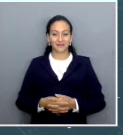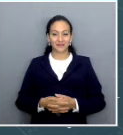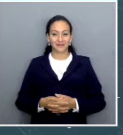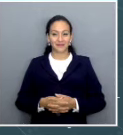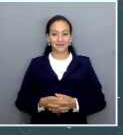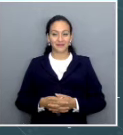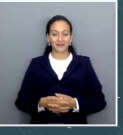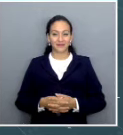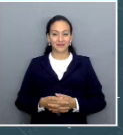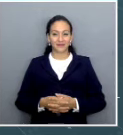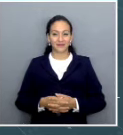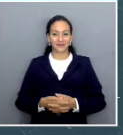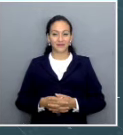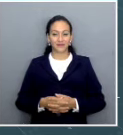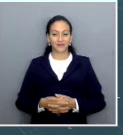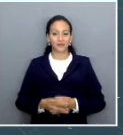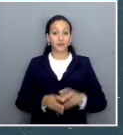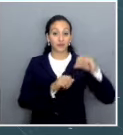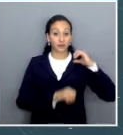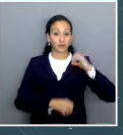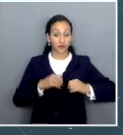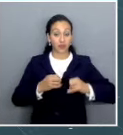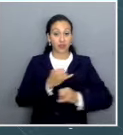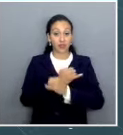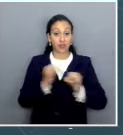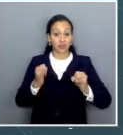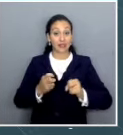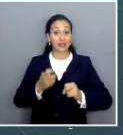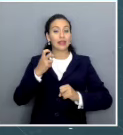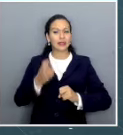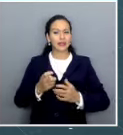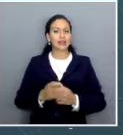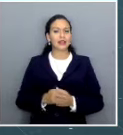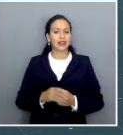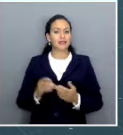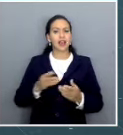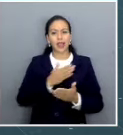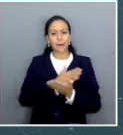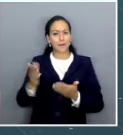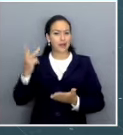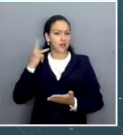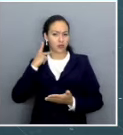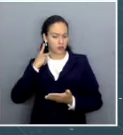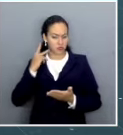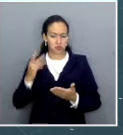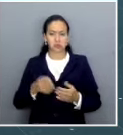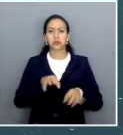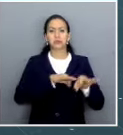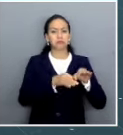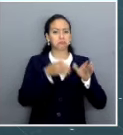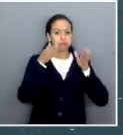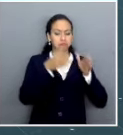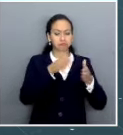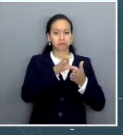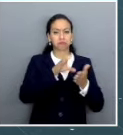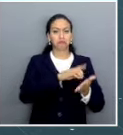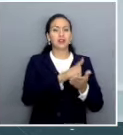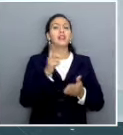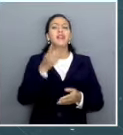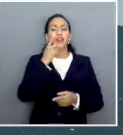Un poder judicial independiente es ajeno a los vaivenes de la política, afirmó la ministra presidenta Norma Lucía